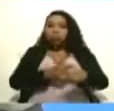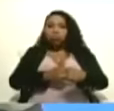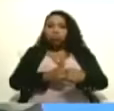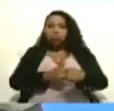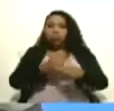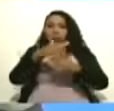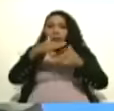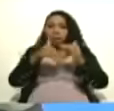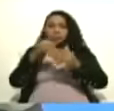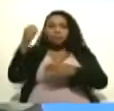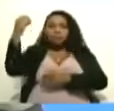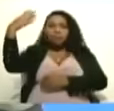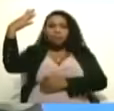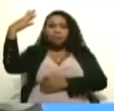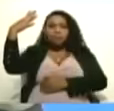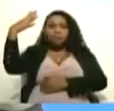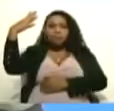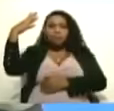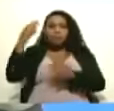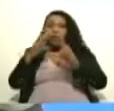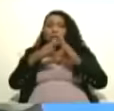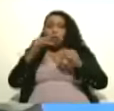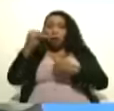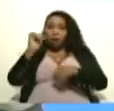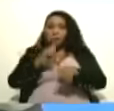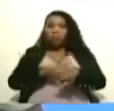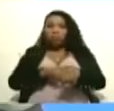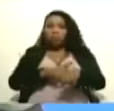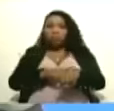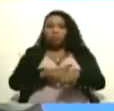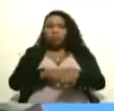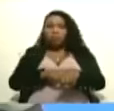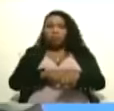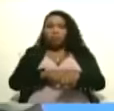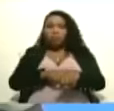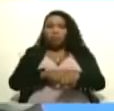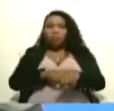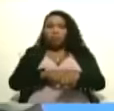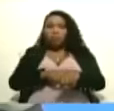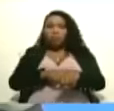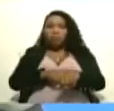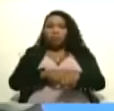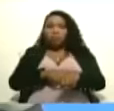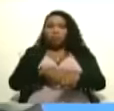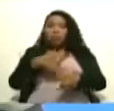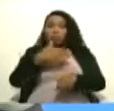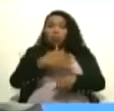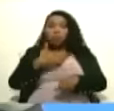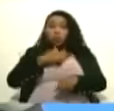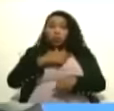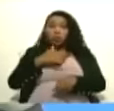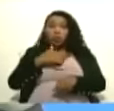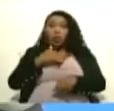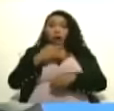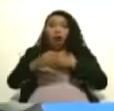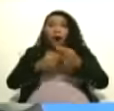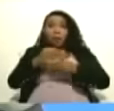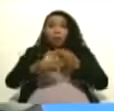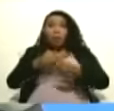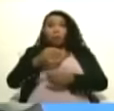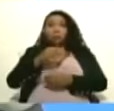el sol que todo tiene su tiempo cuando tengamos que hablar hablaremos